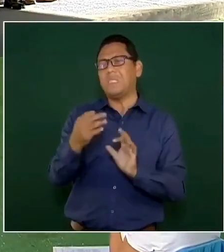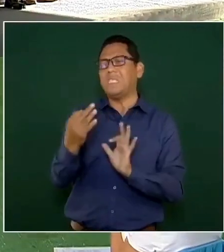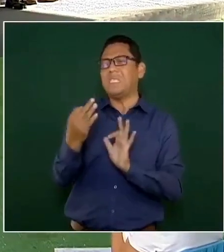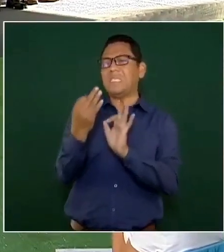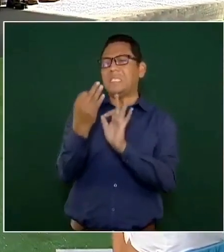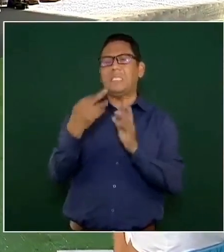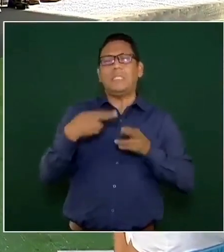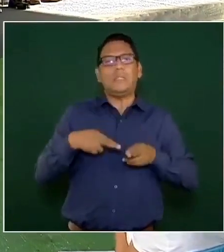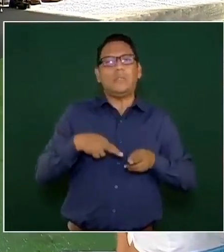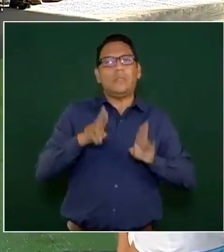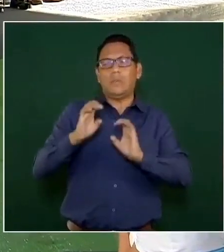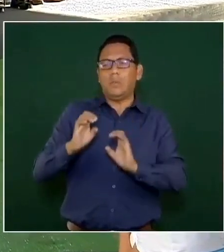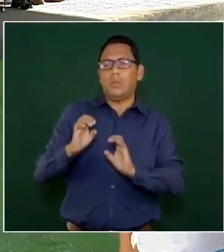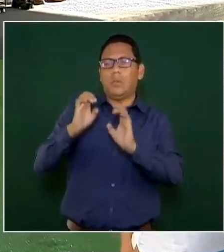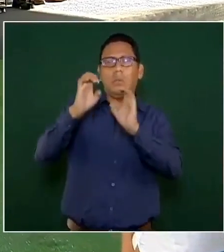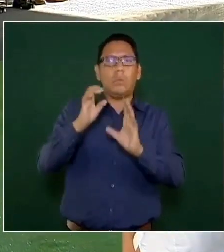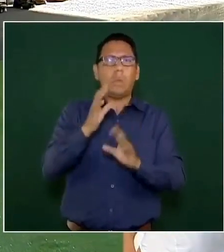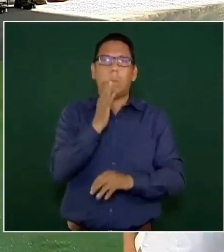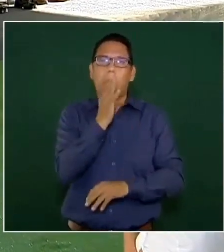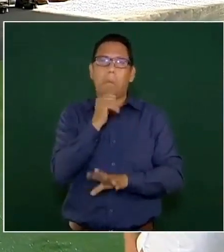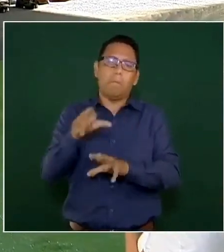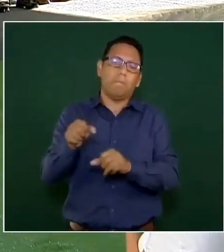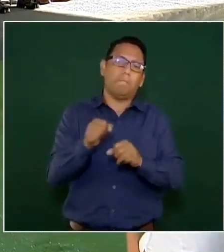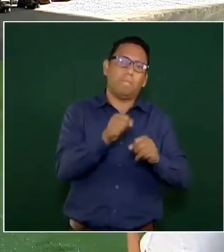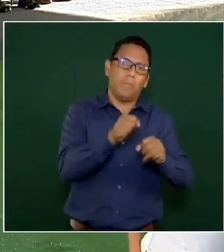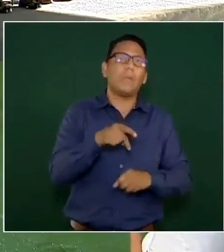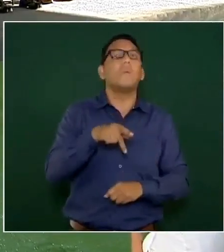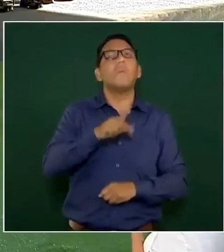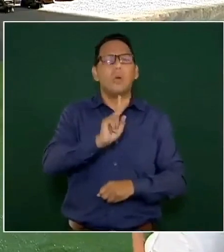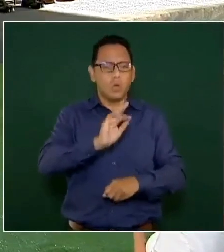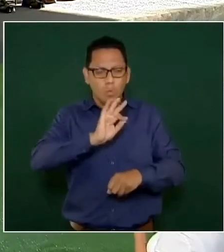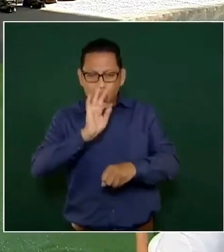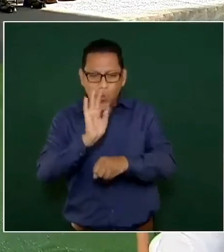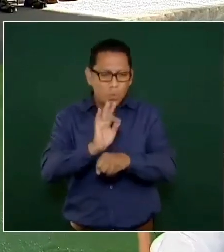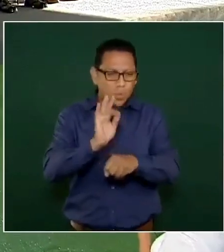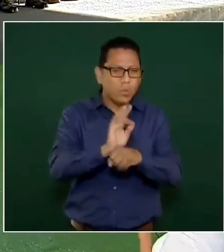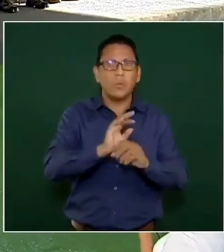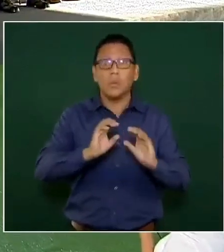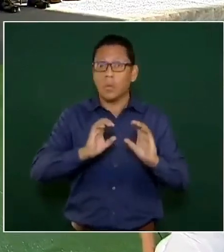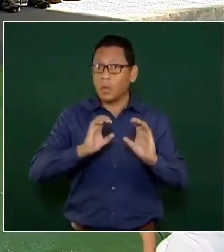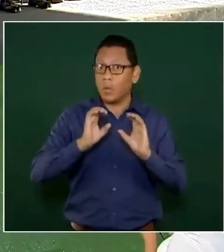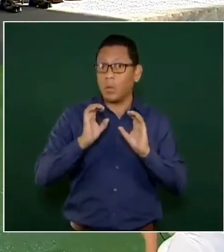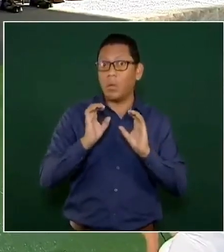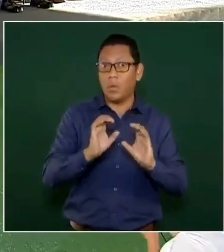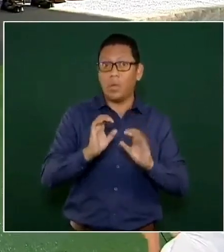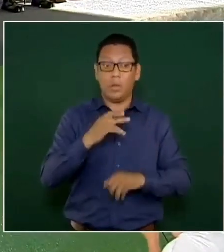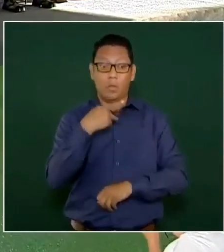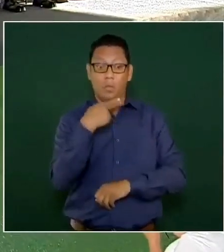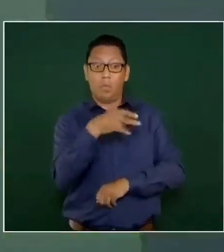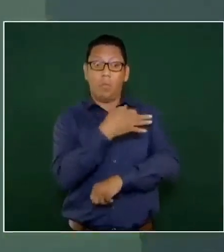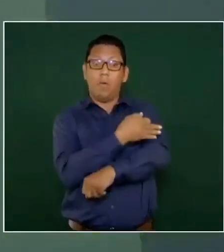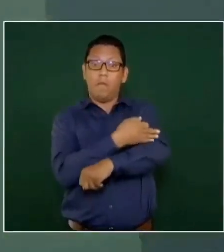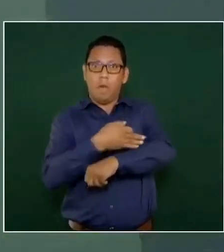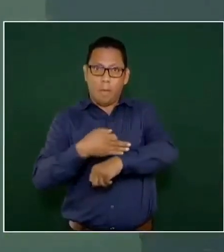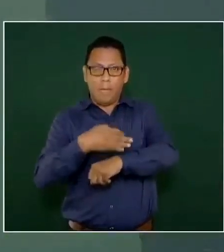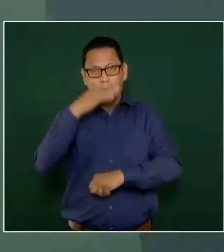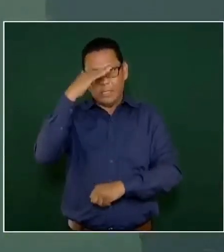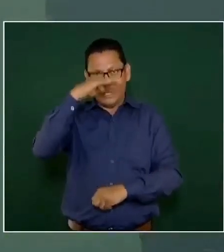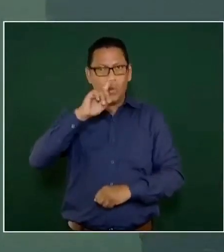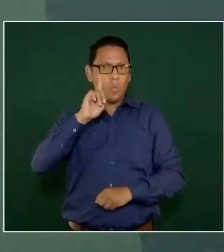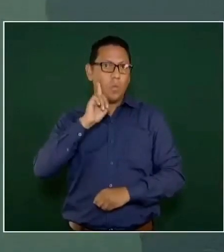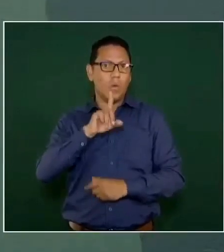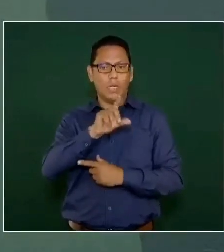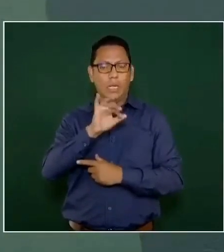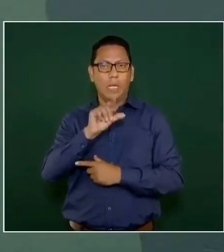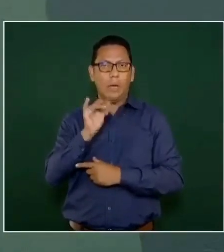pero pudimos dar protección y resguardar a su familia, a la señora Lilia Paredes